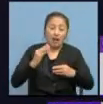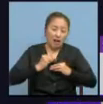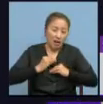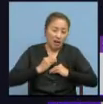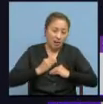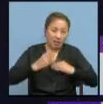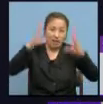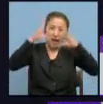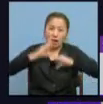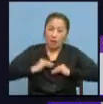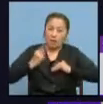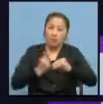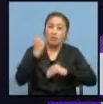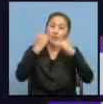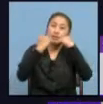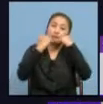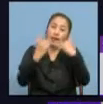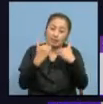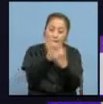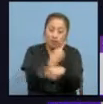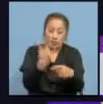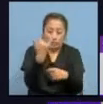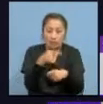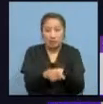parece que primero ser agradecidos con lo que uno tiene.